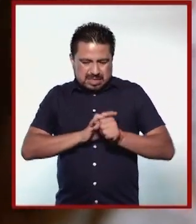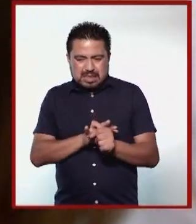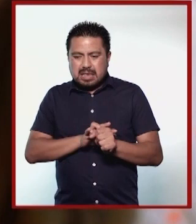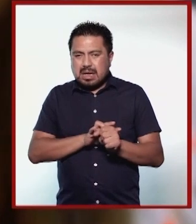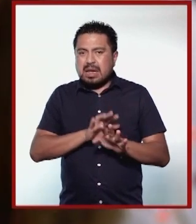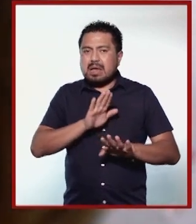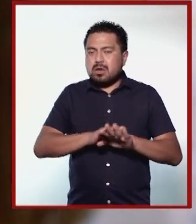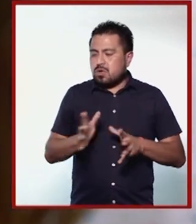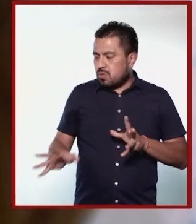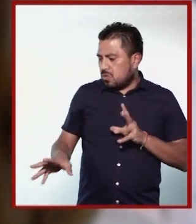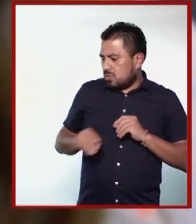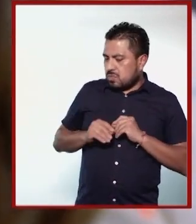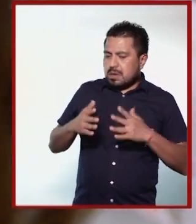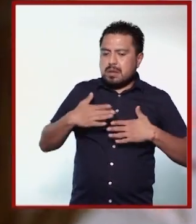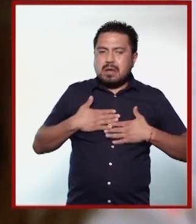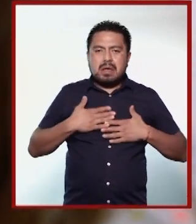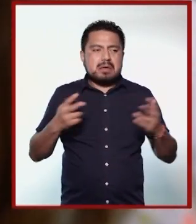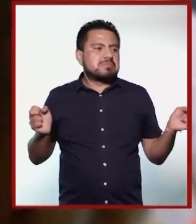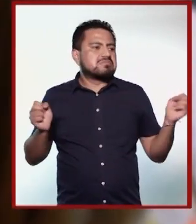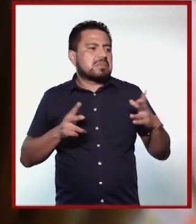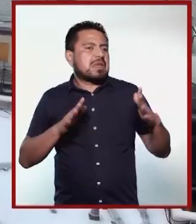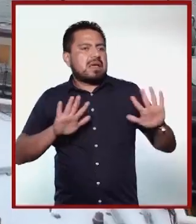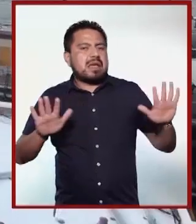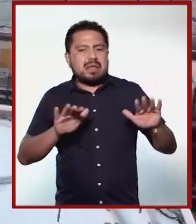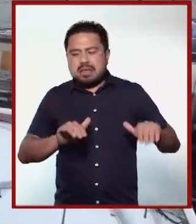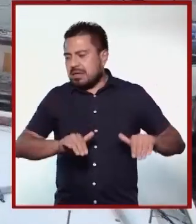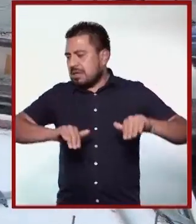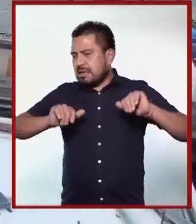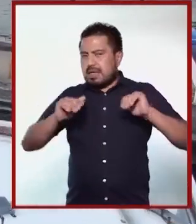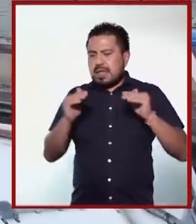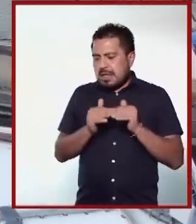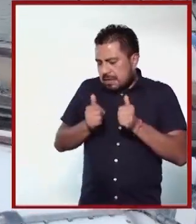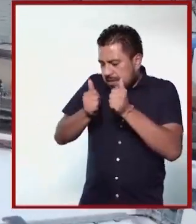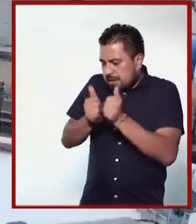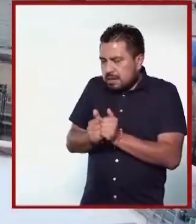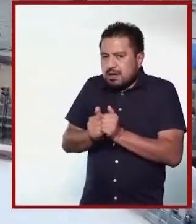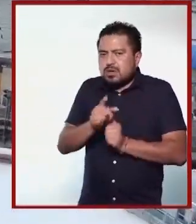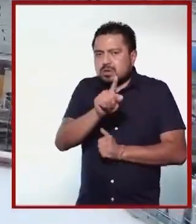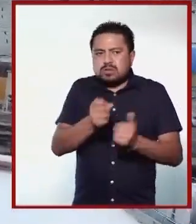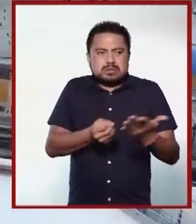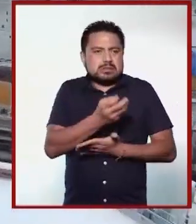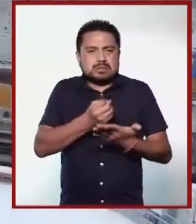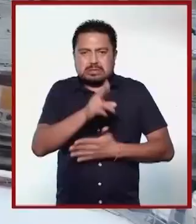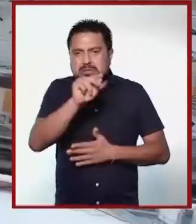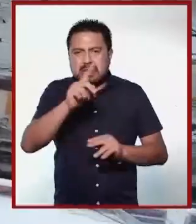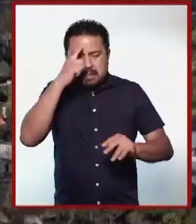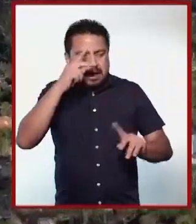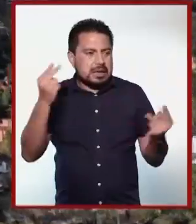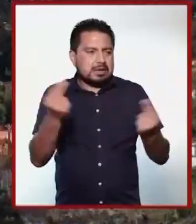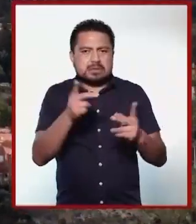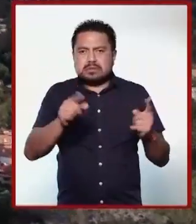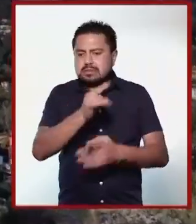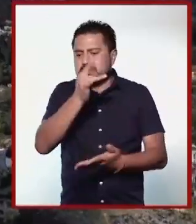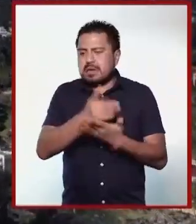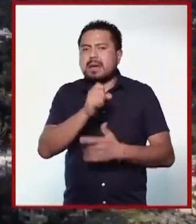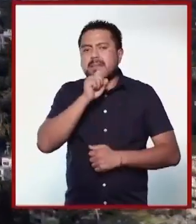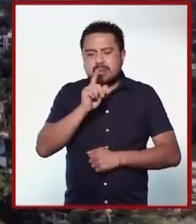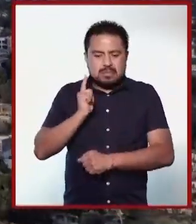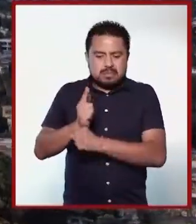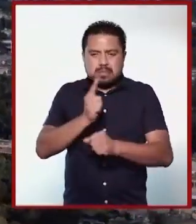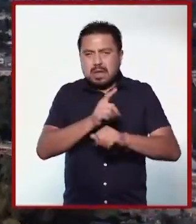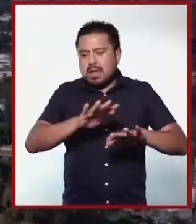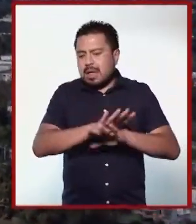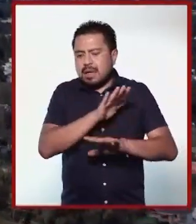trajeron consigo el dejar de ver a nuestros seres queridos, permanecer en casa y no salir más que para lo necesario. También se observaron